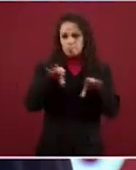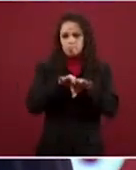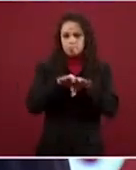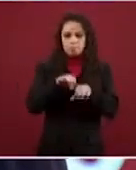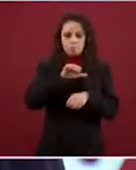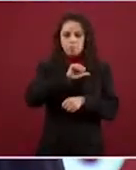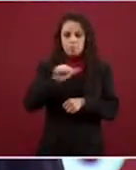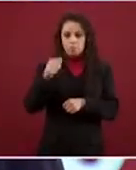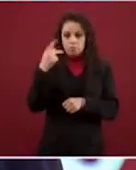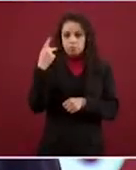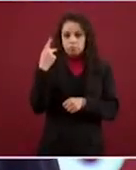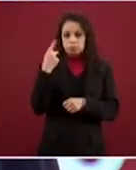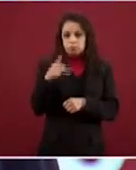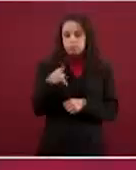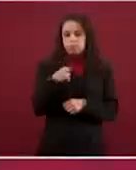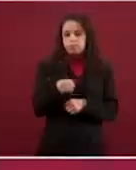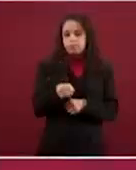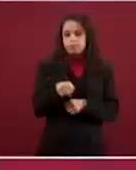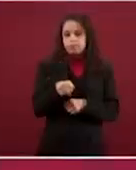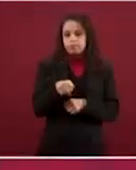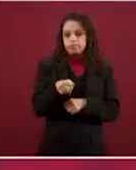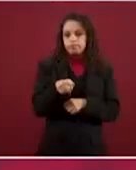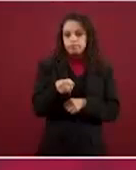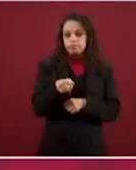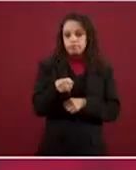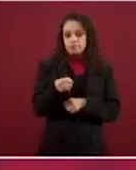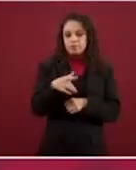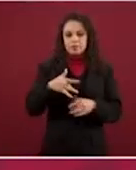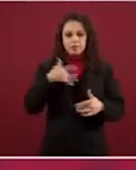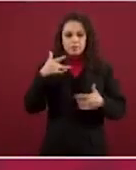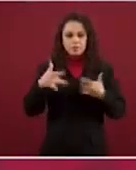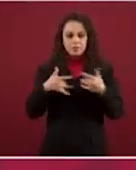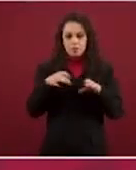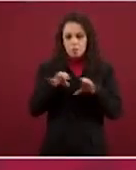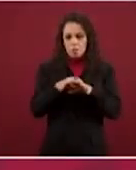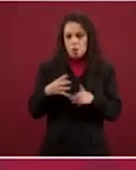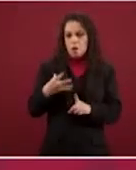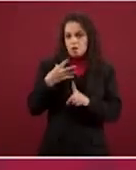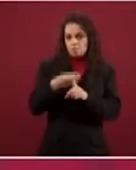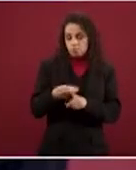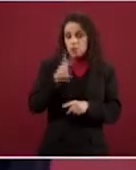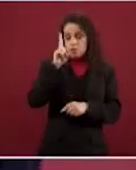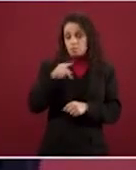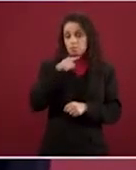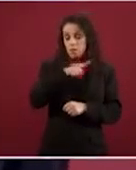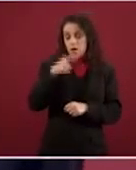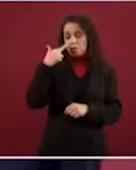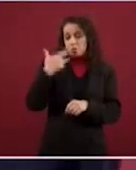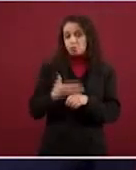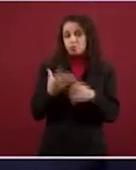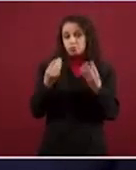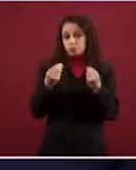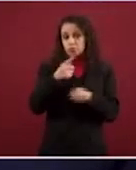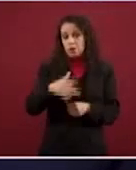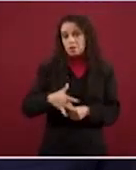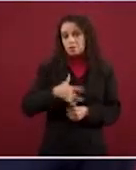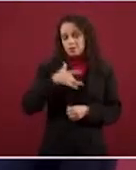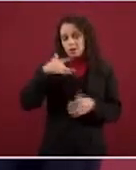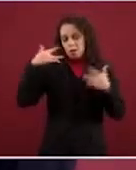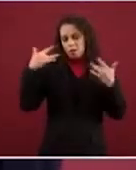hay una actitud muy responsable y lo que más les duele pues es como